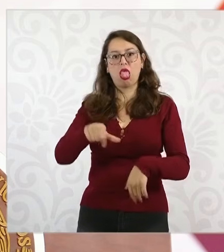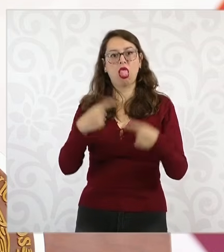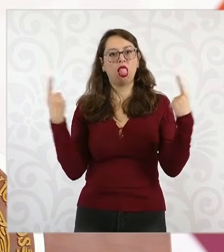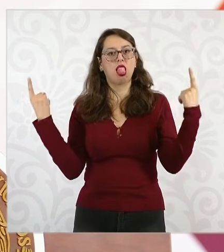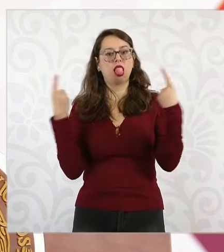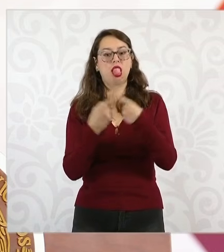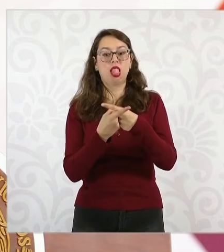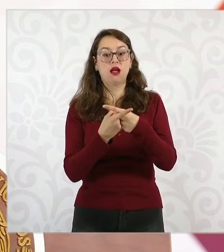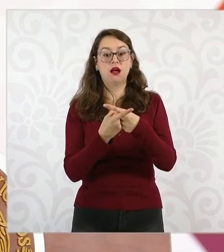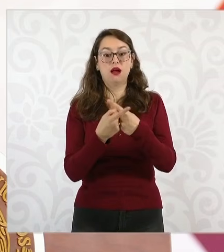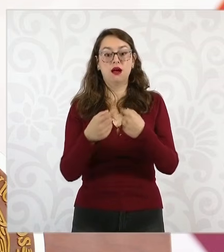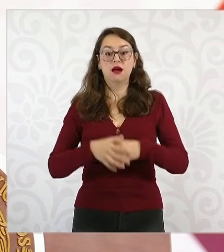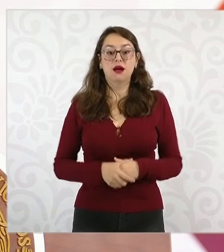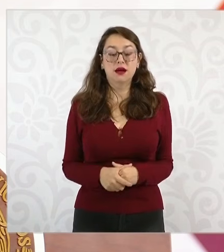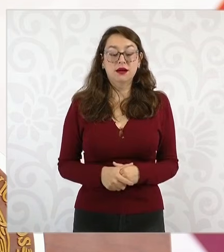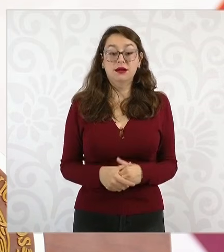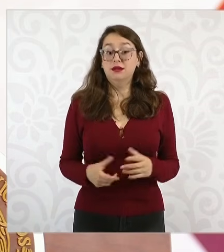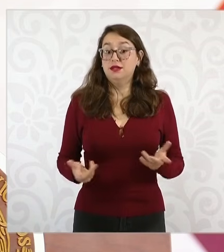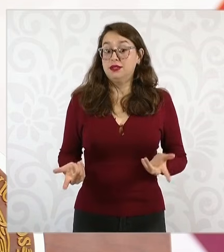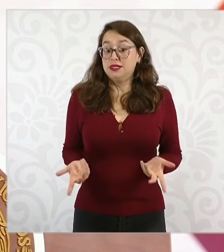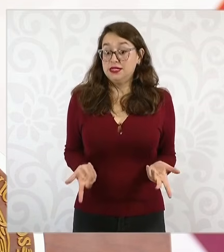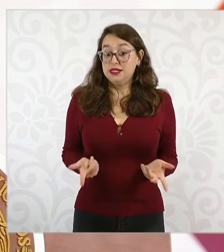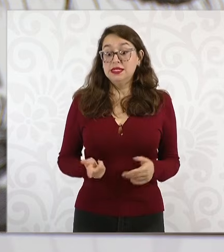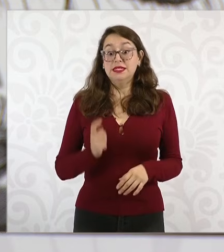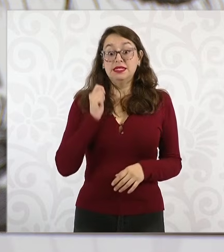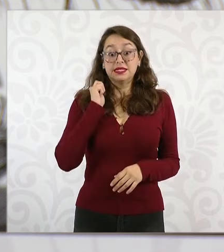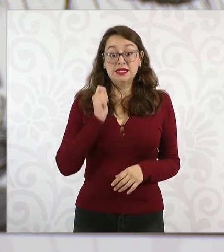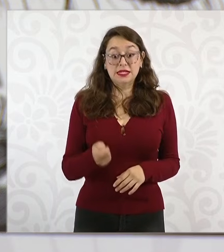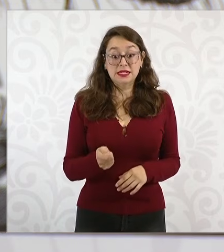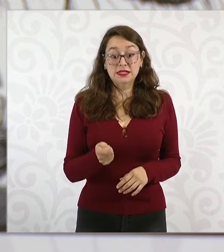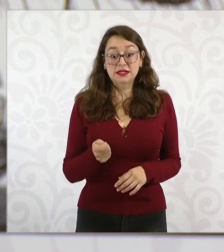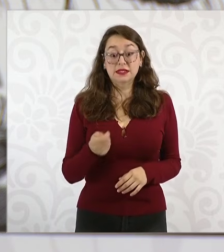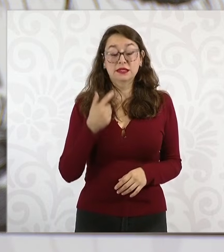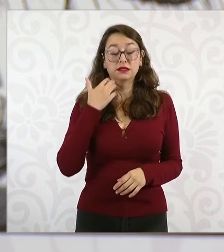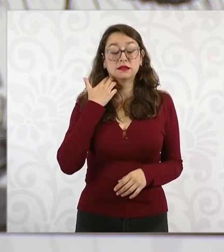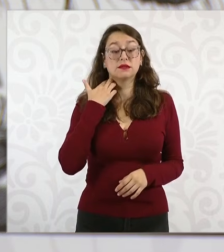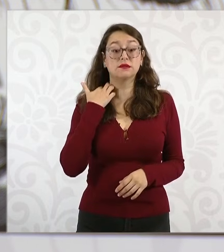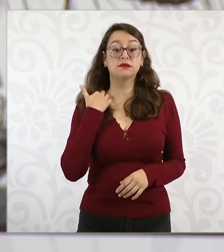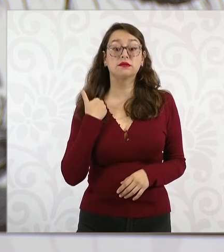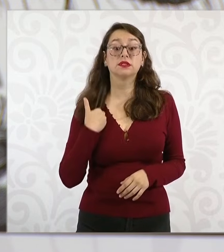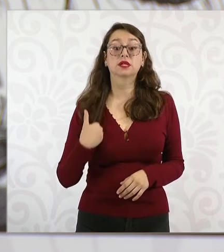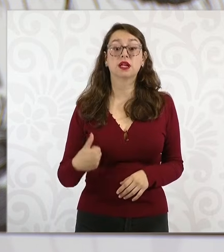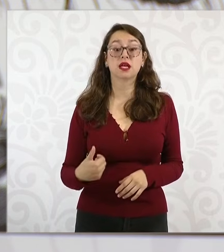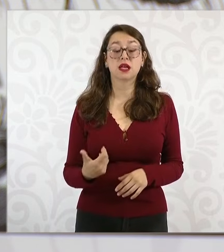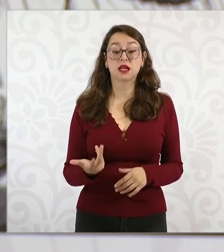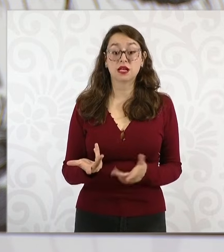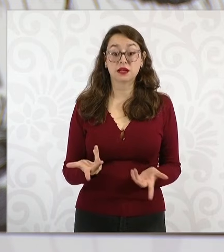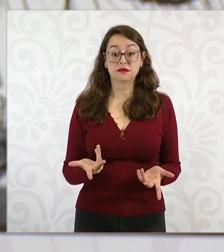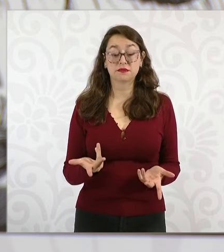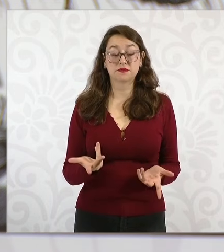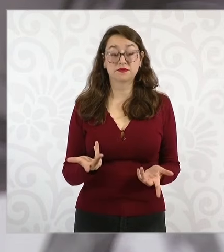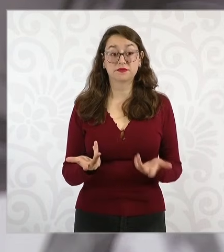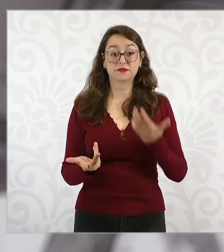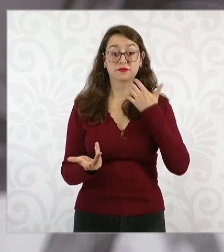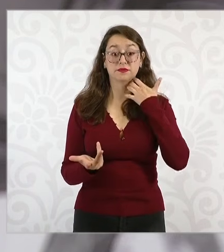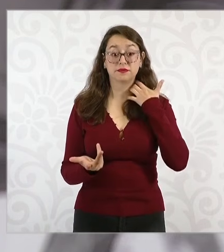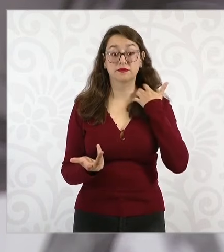Y repito, esto no tiene nada que ver con que haya